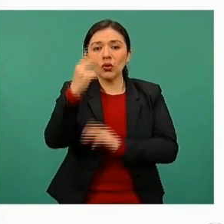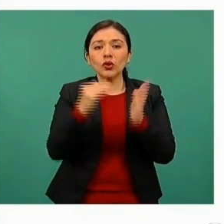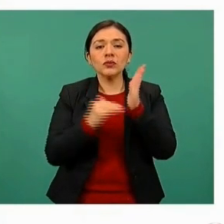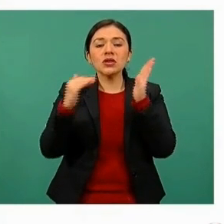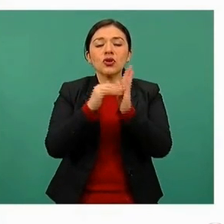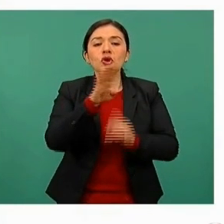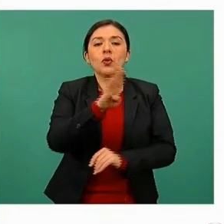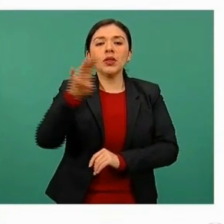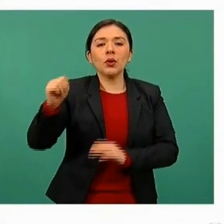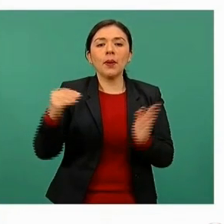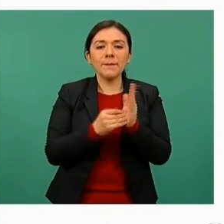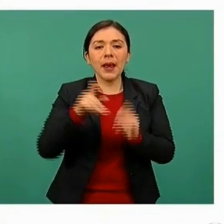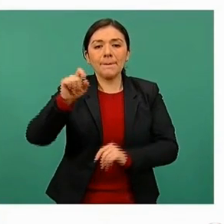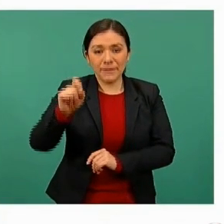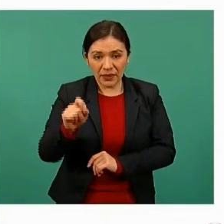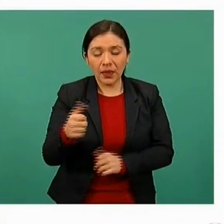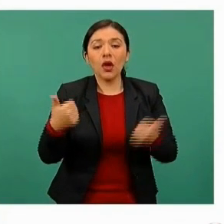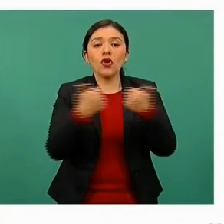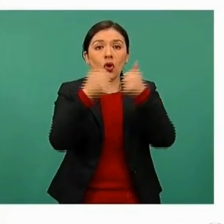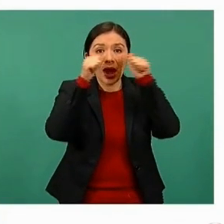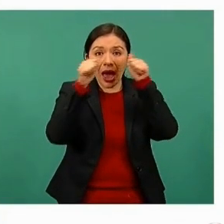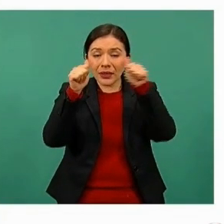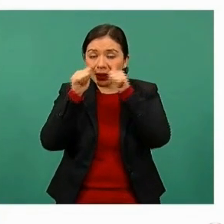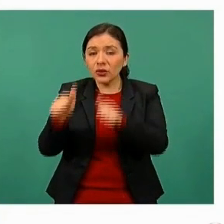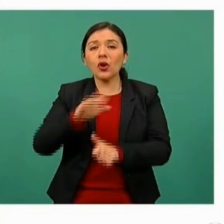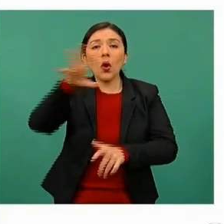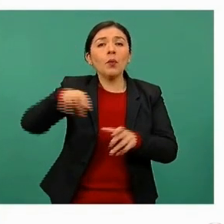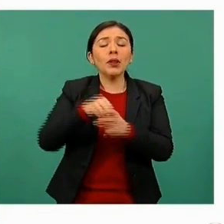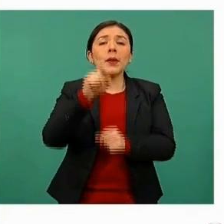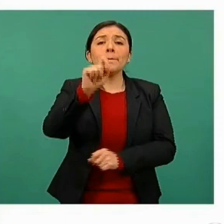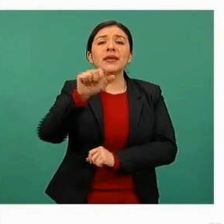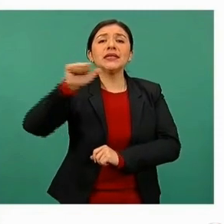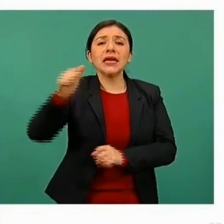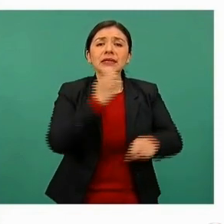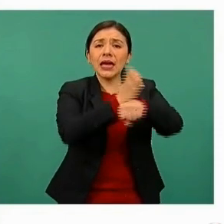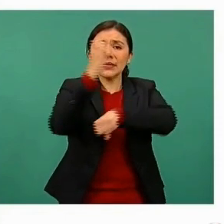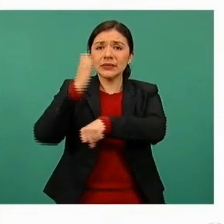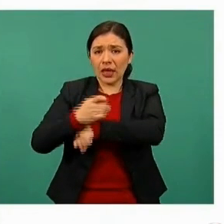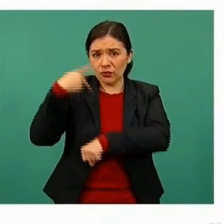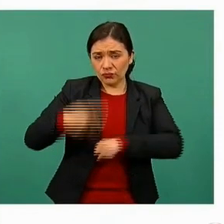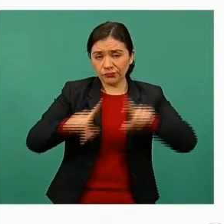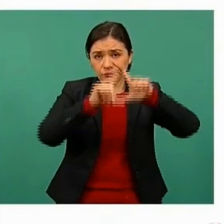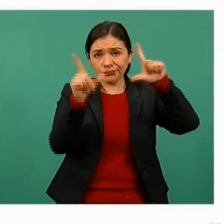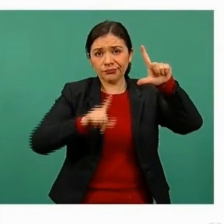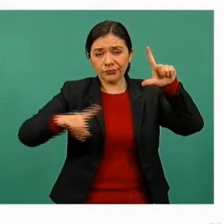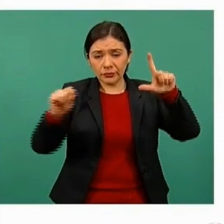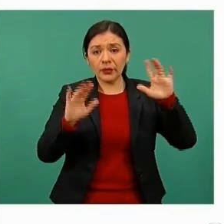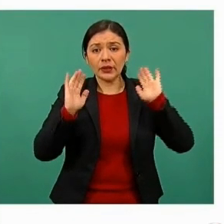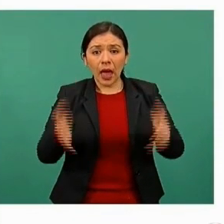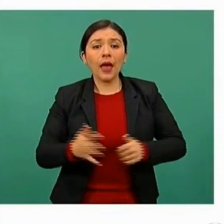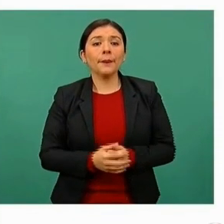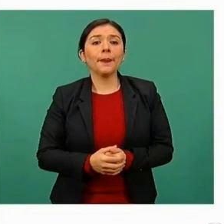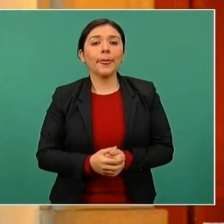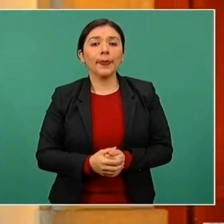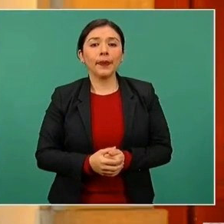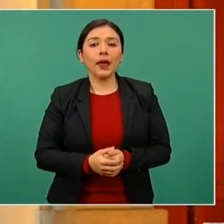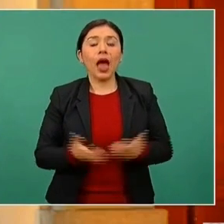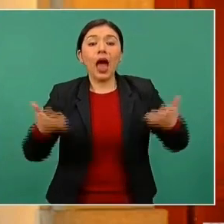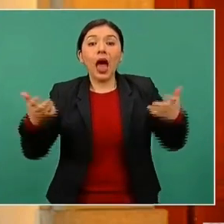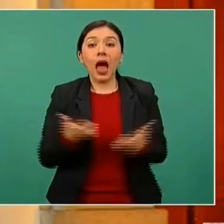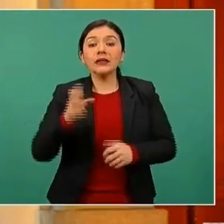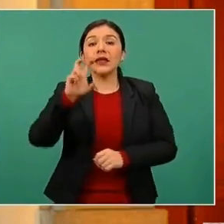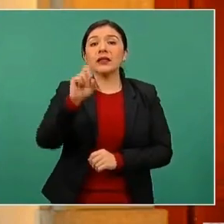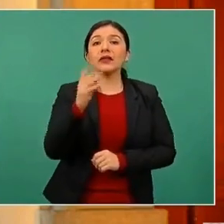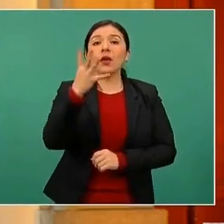se atendieron 26 entidades federativas se materializaron 34